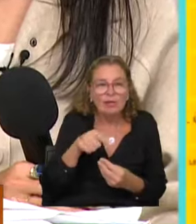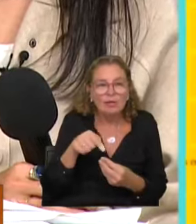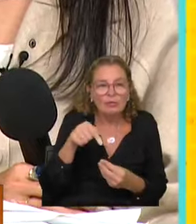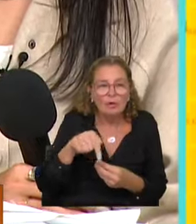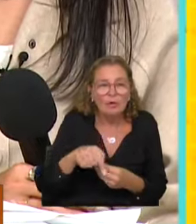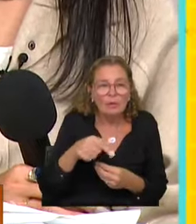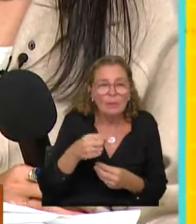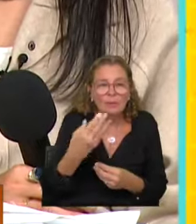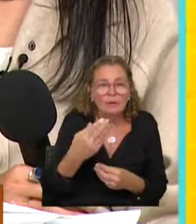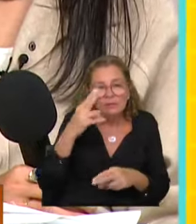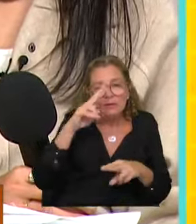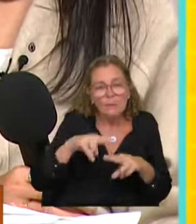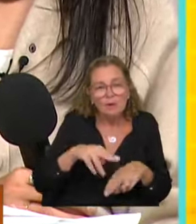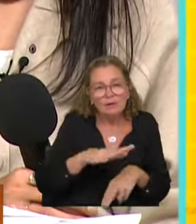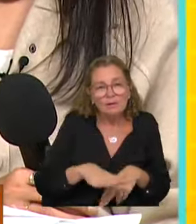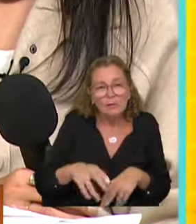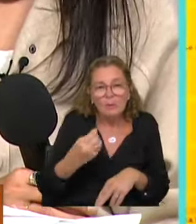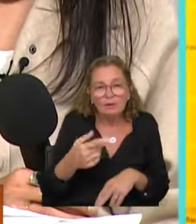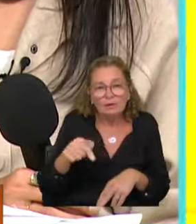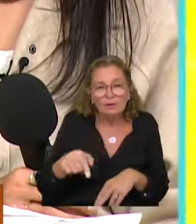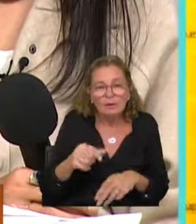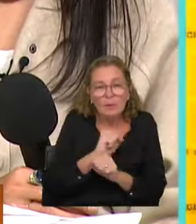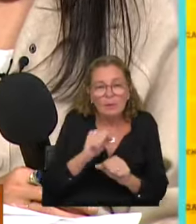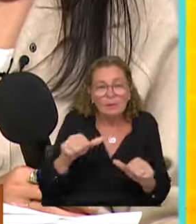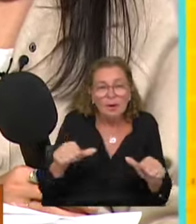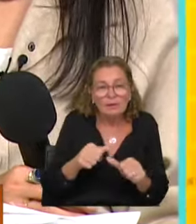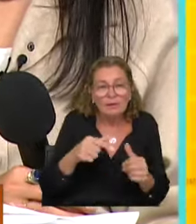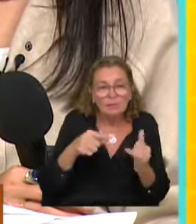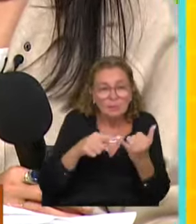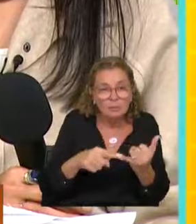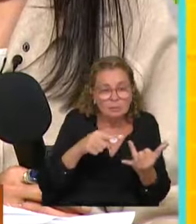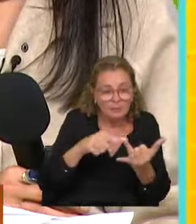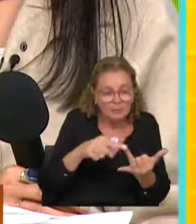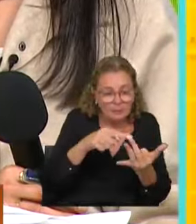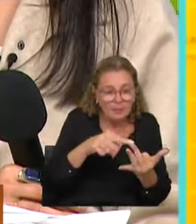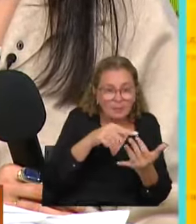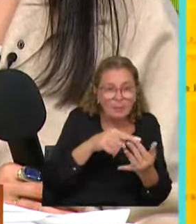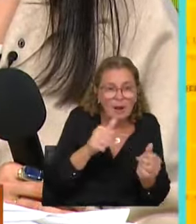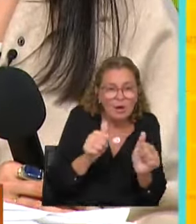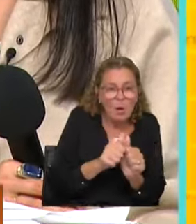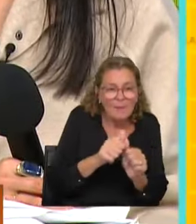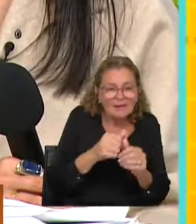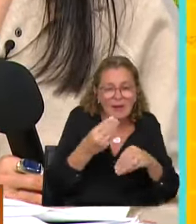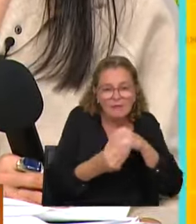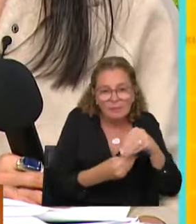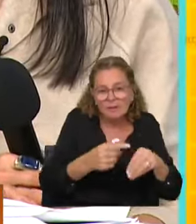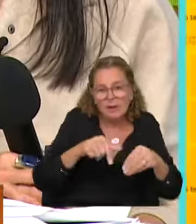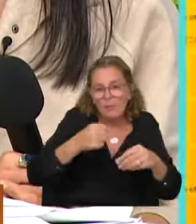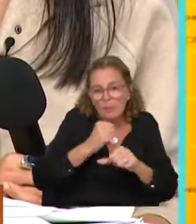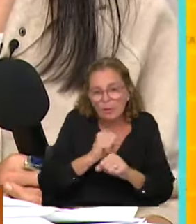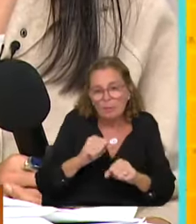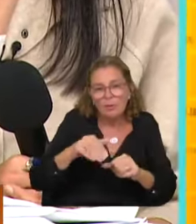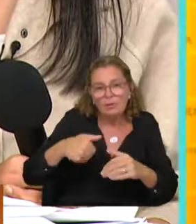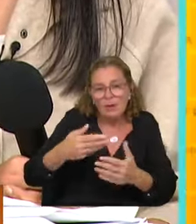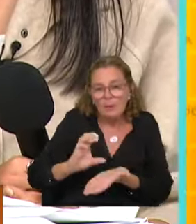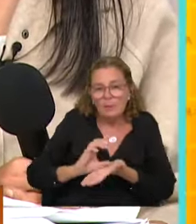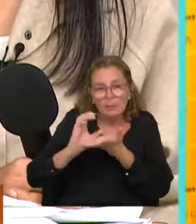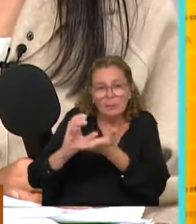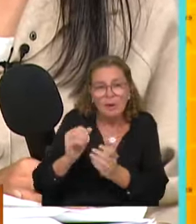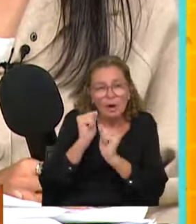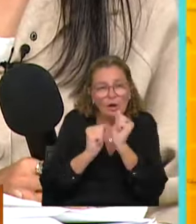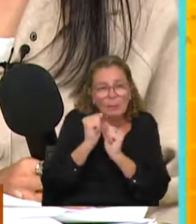decíamos por qué se mueren los niños se mueren por estos qué podemos hacer y podemos detectar precozmente podemos acompañar a la familia podemos aumentar las transferencias